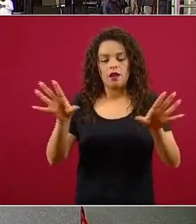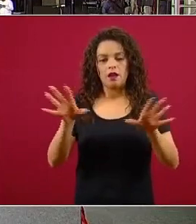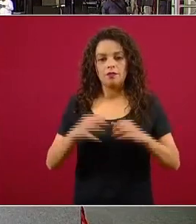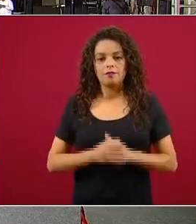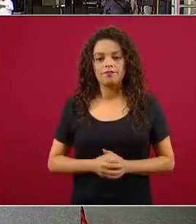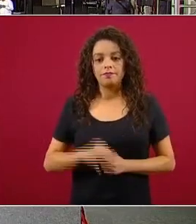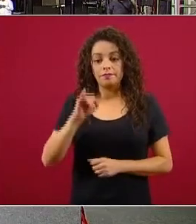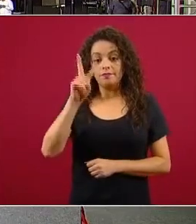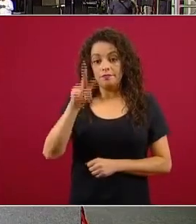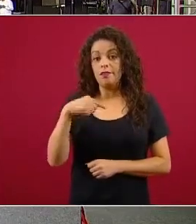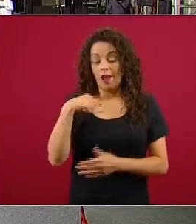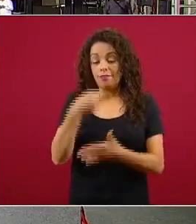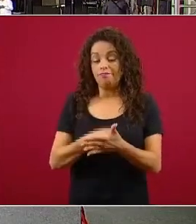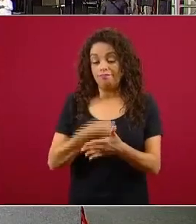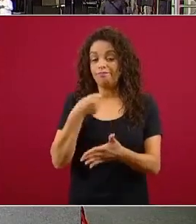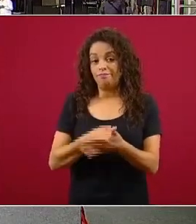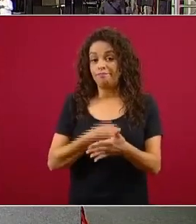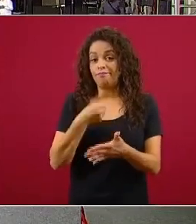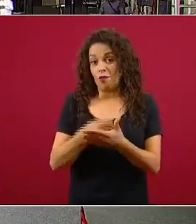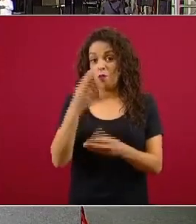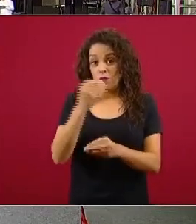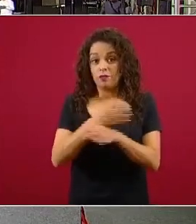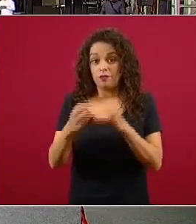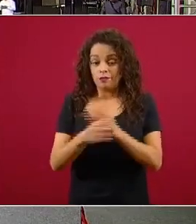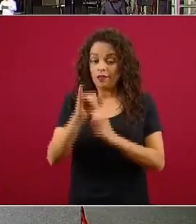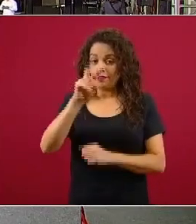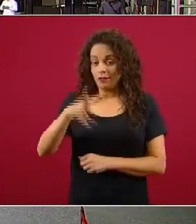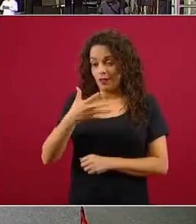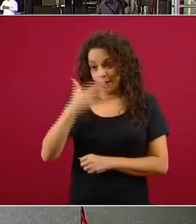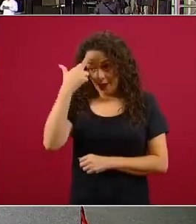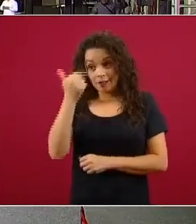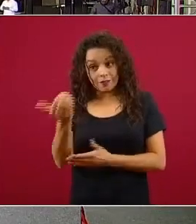que soy persistente en varias cosas.